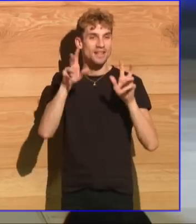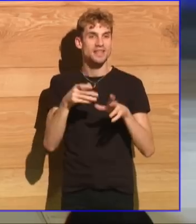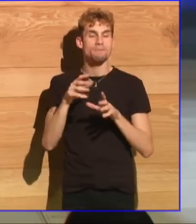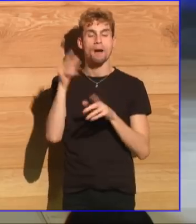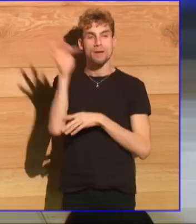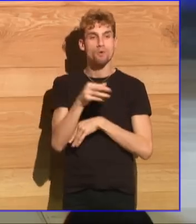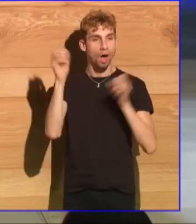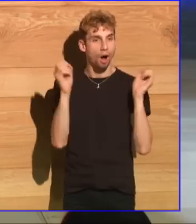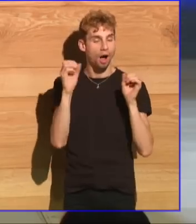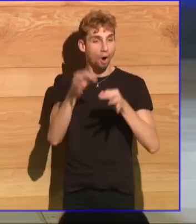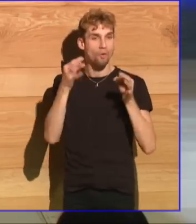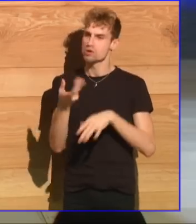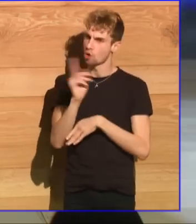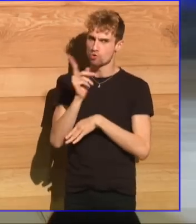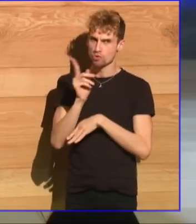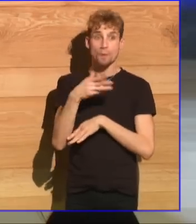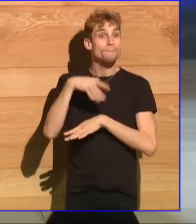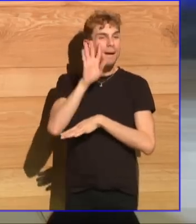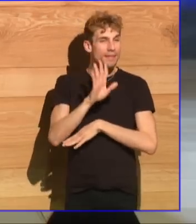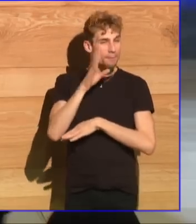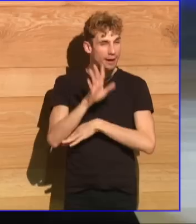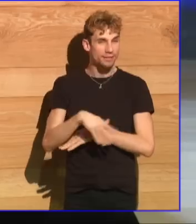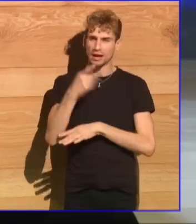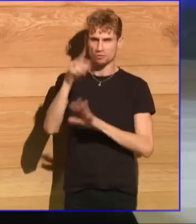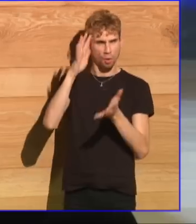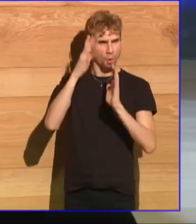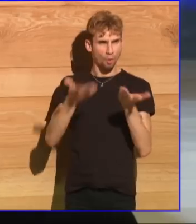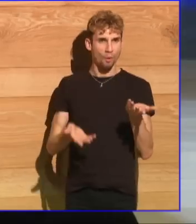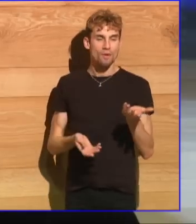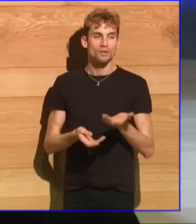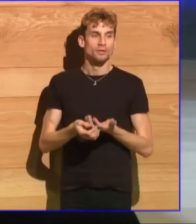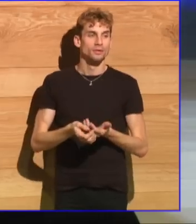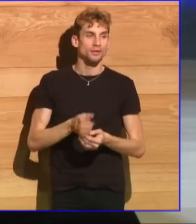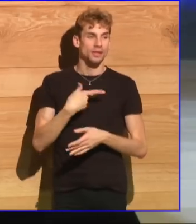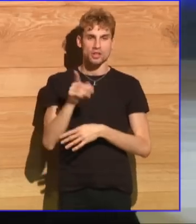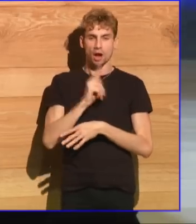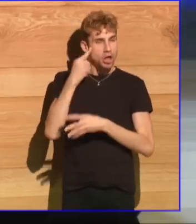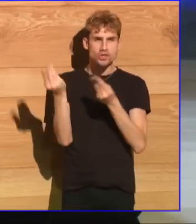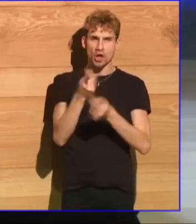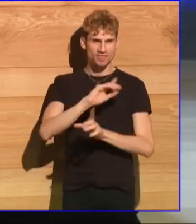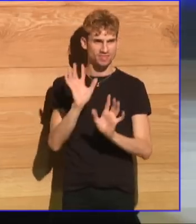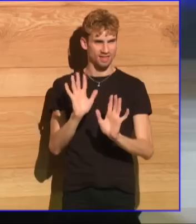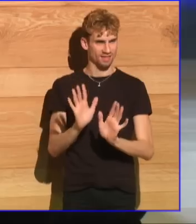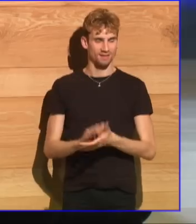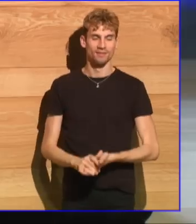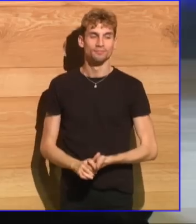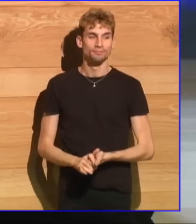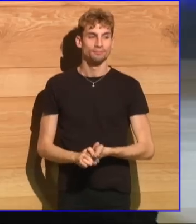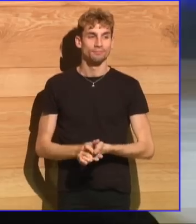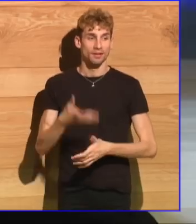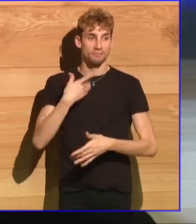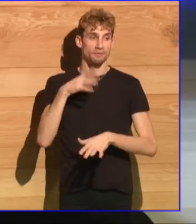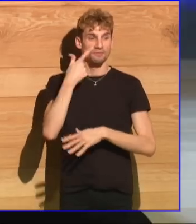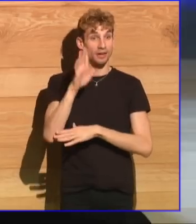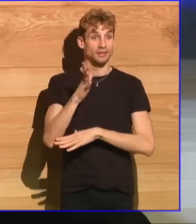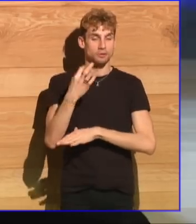No, me estaba pareciendo. Me estaba pareciendo. ¡Estás loco, Arturo! No lo sé, mira, percepciones. No deduzcas. Pues mira, solo estar